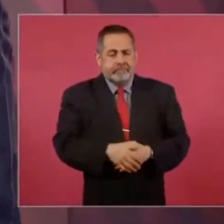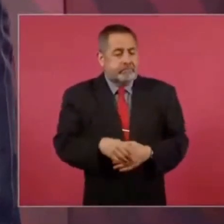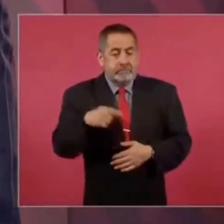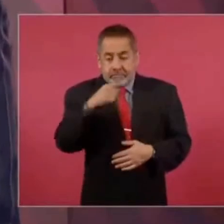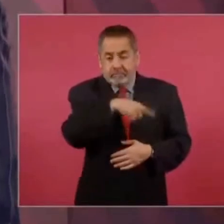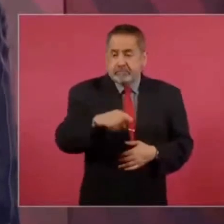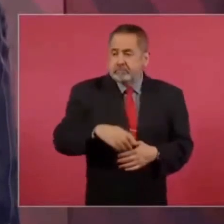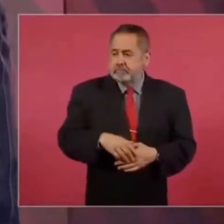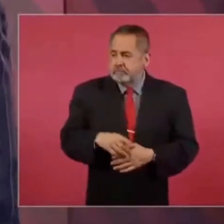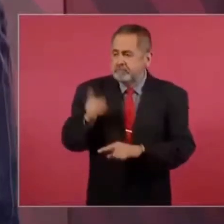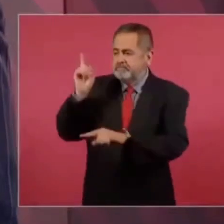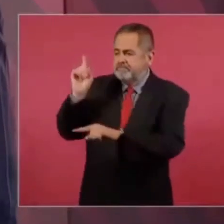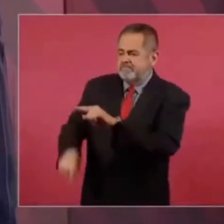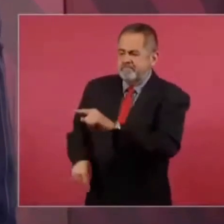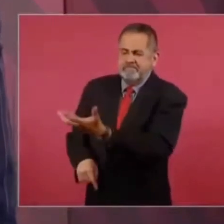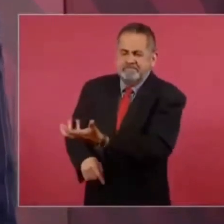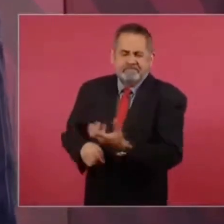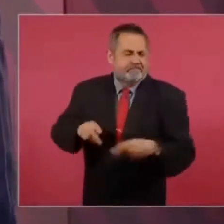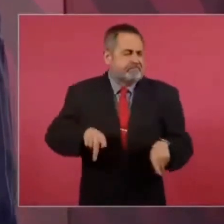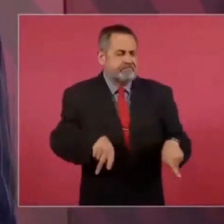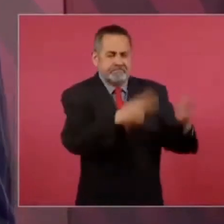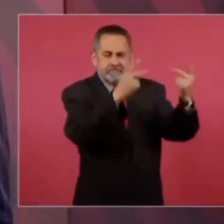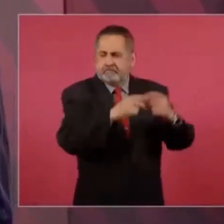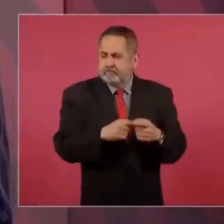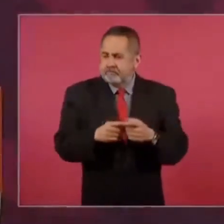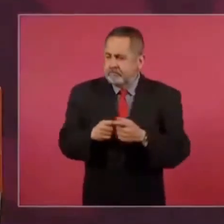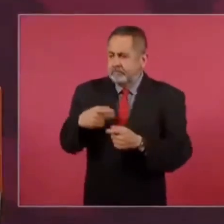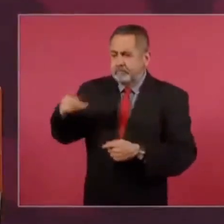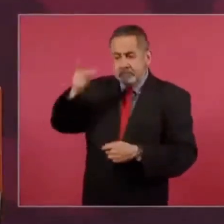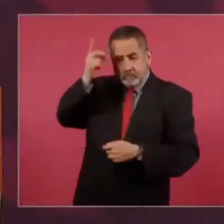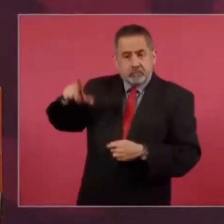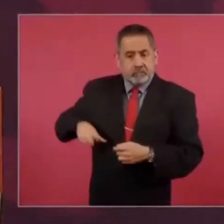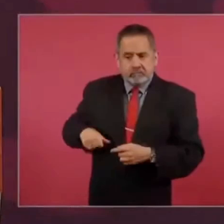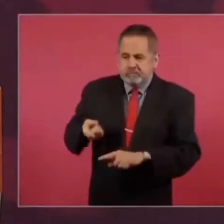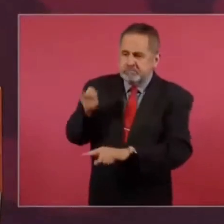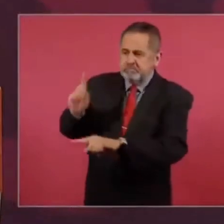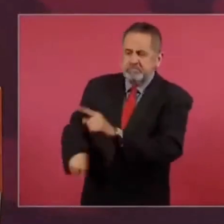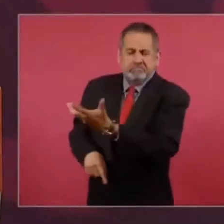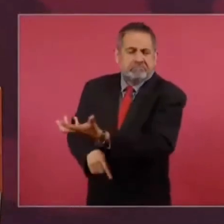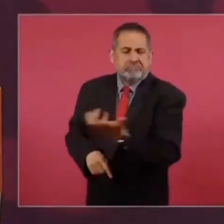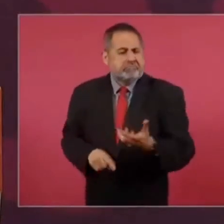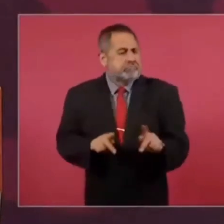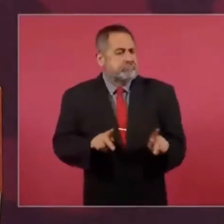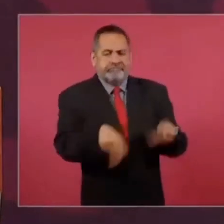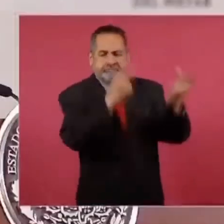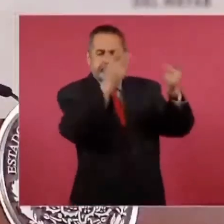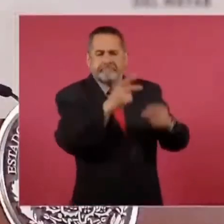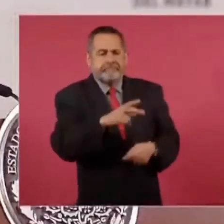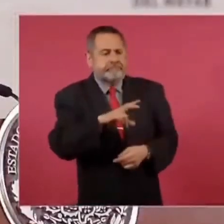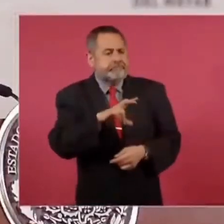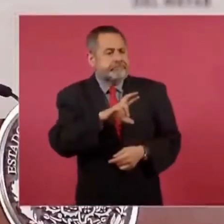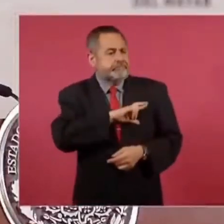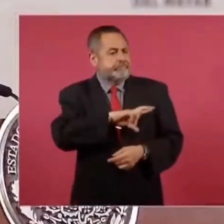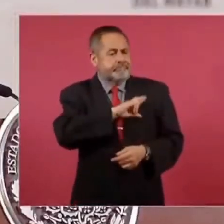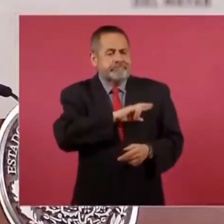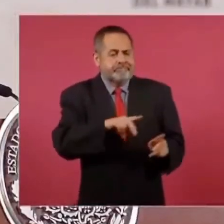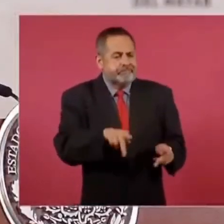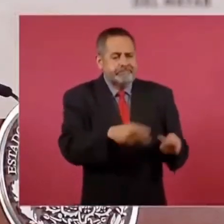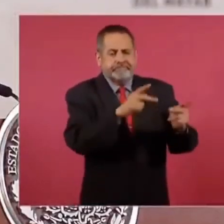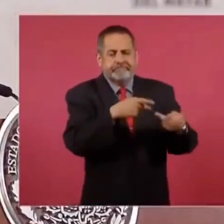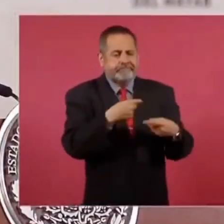entregando, vendiendo, rematando los bienes de la nación, del pueblo de México,